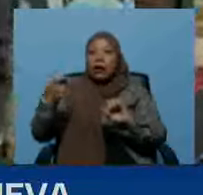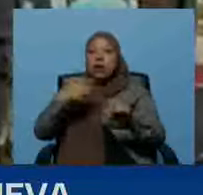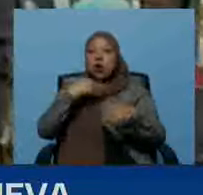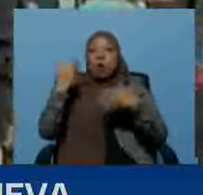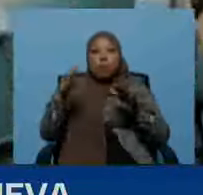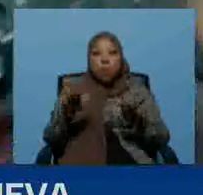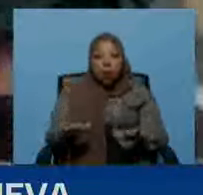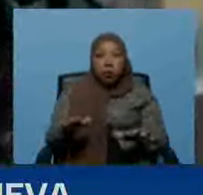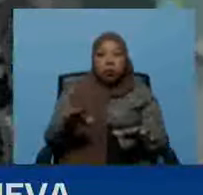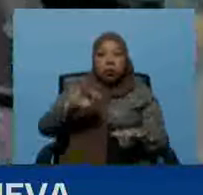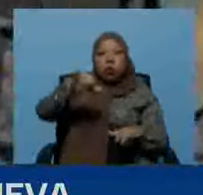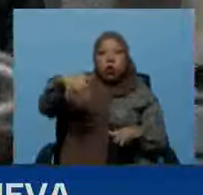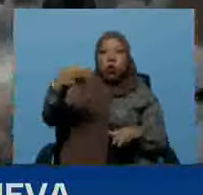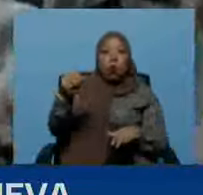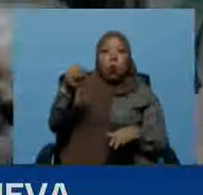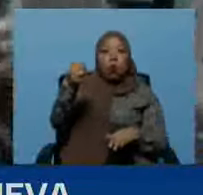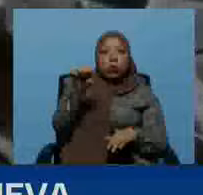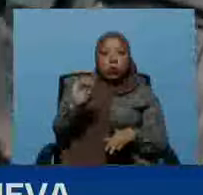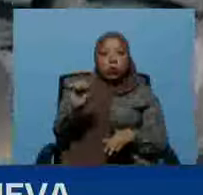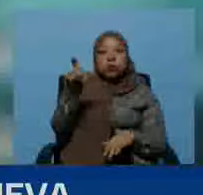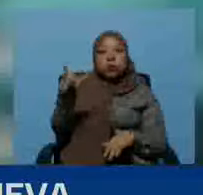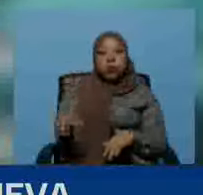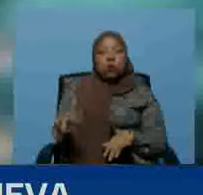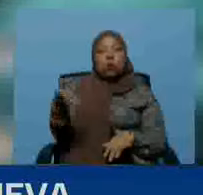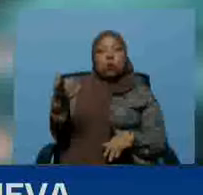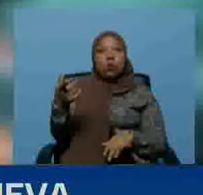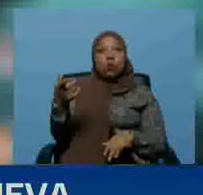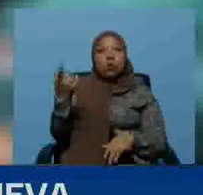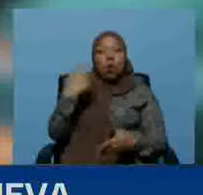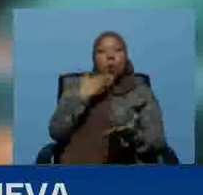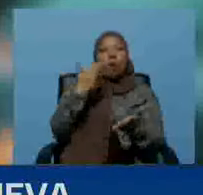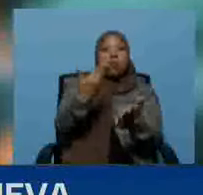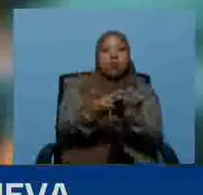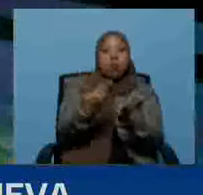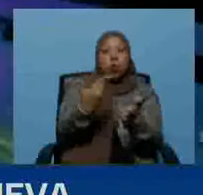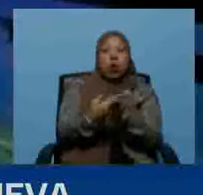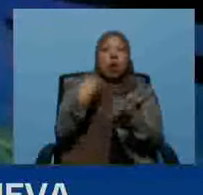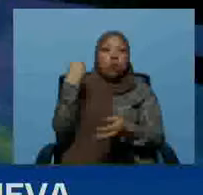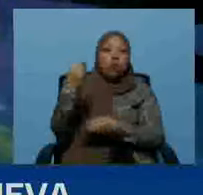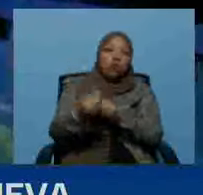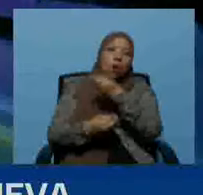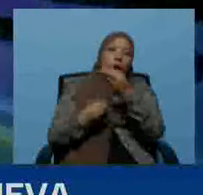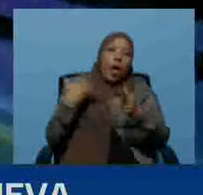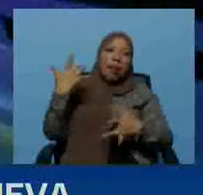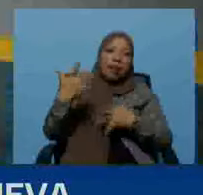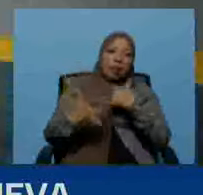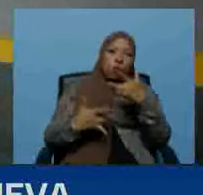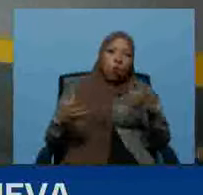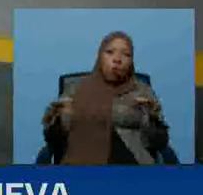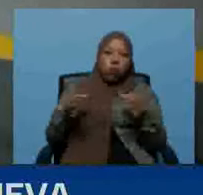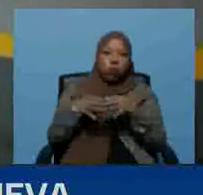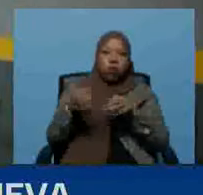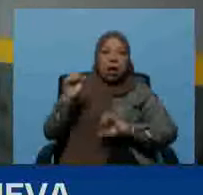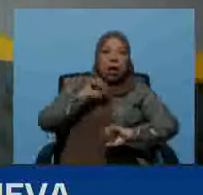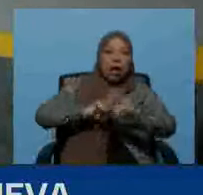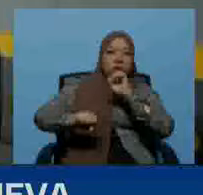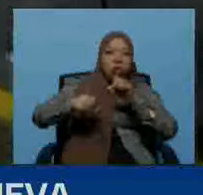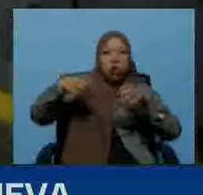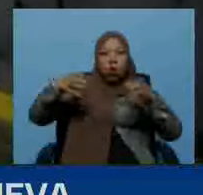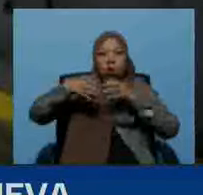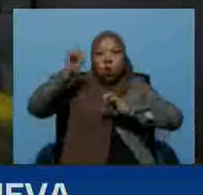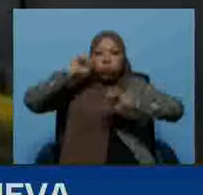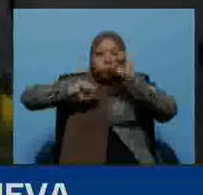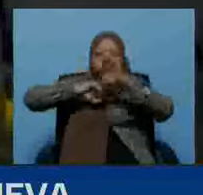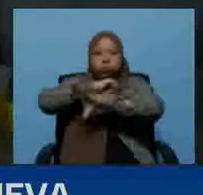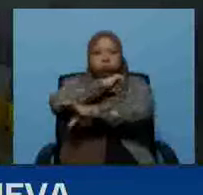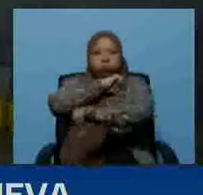Fallecido Juan José Rondón, y se eleva el proyecto de creación y activación del Grupo Antiextorsión y